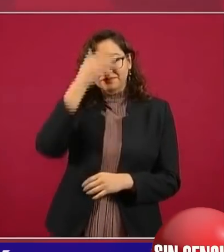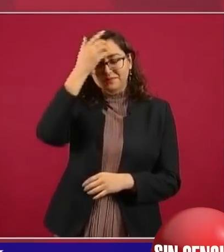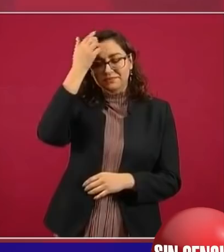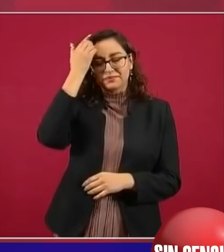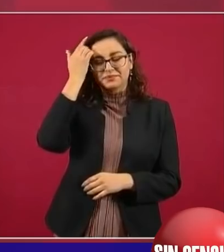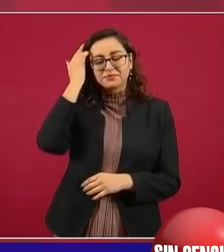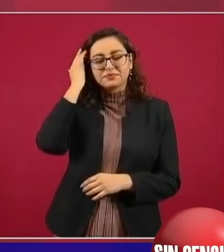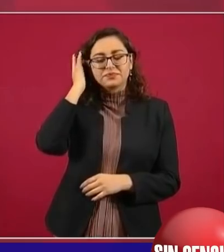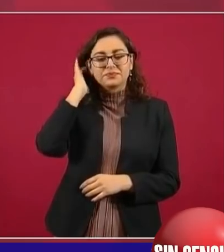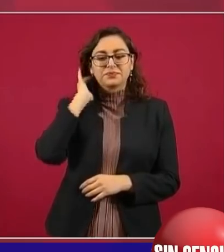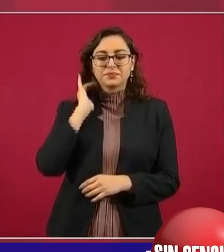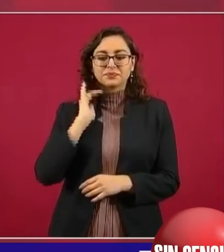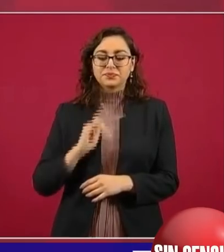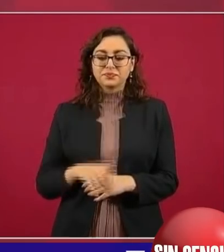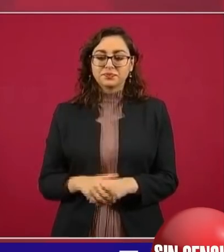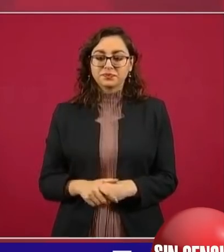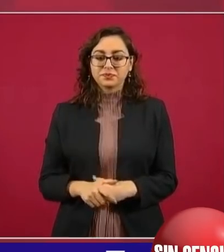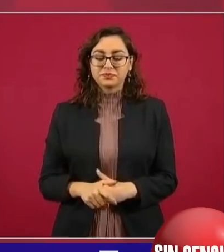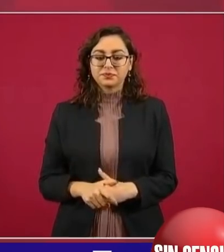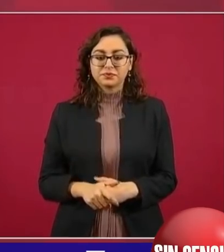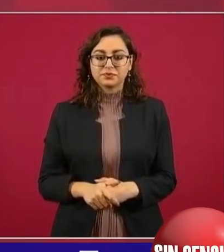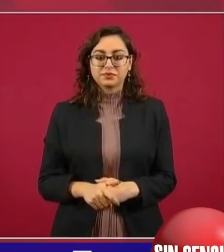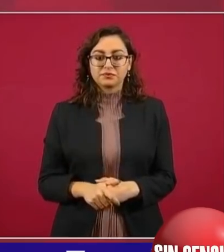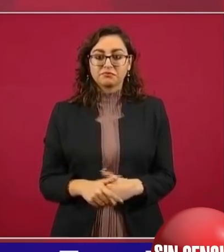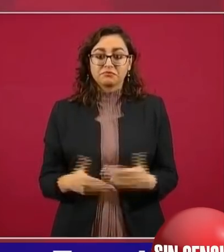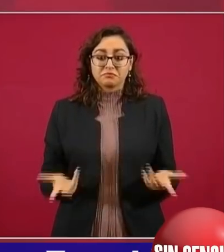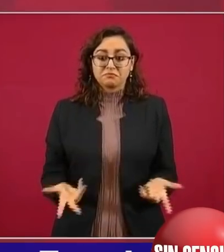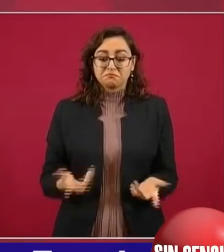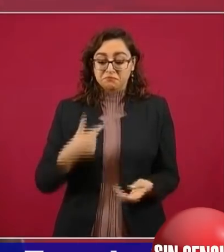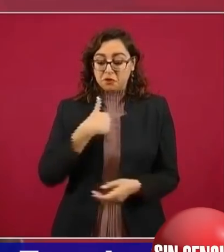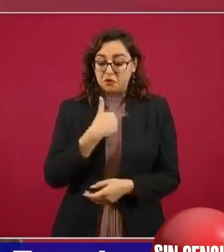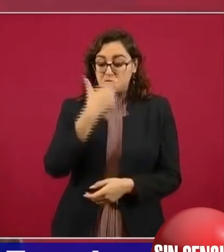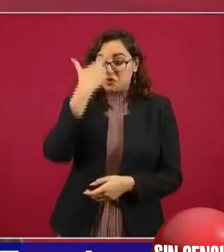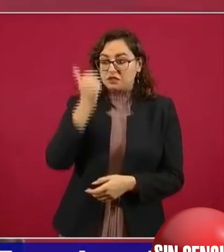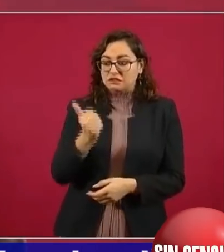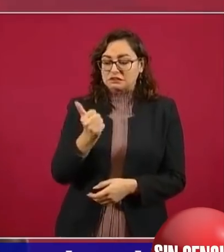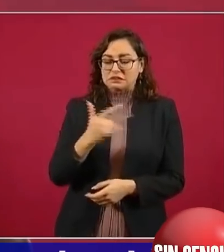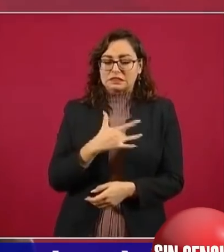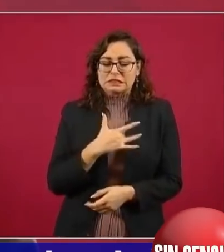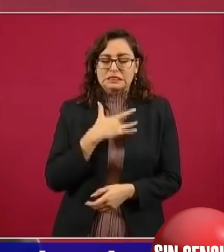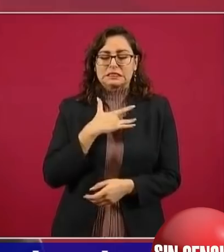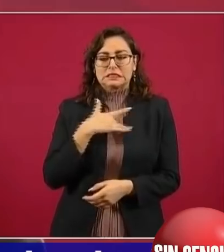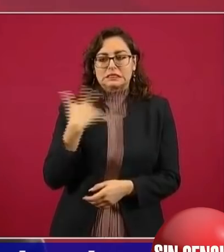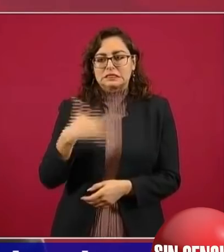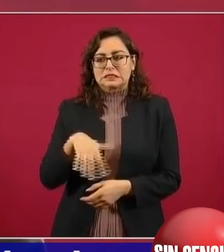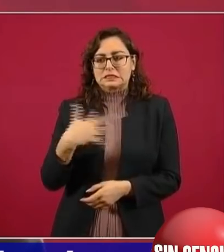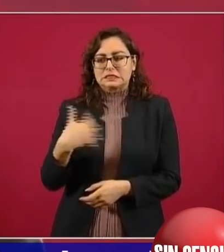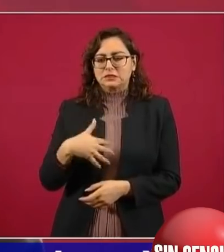En este caso no duele tener la razón.